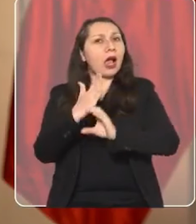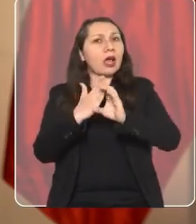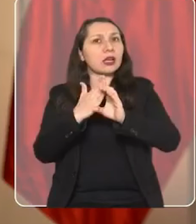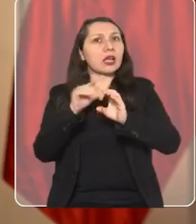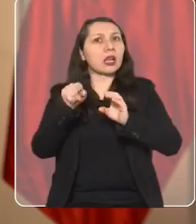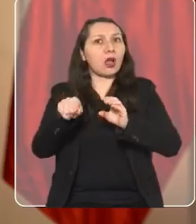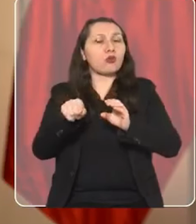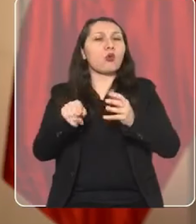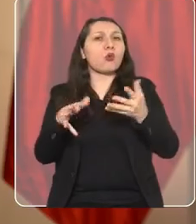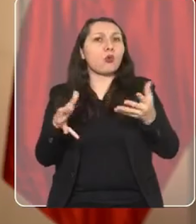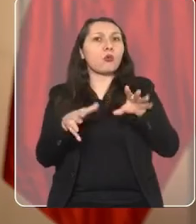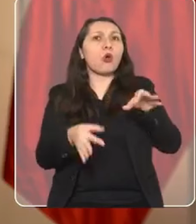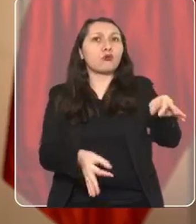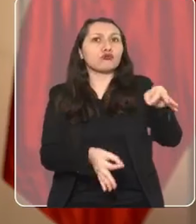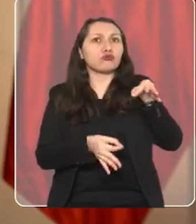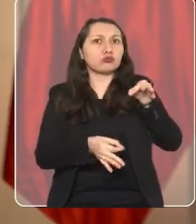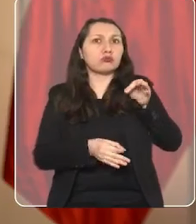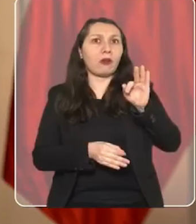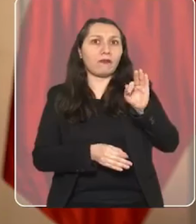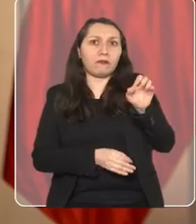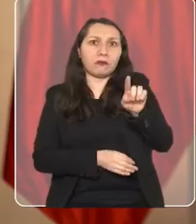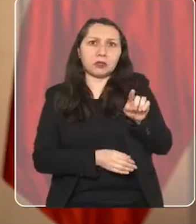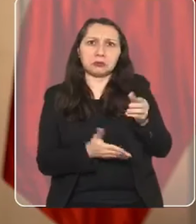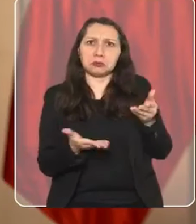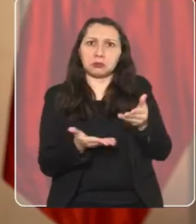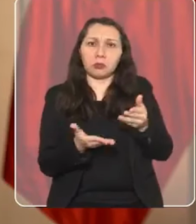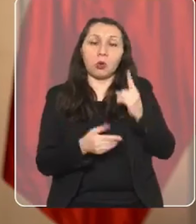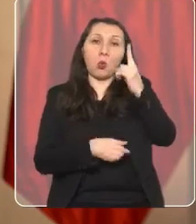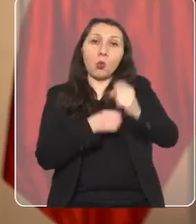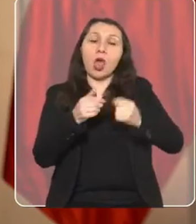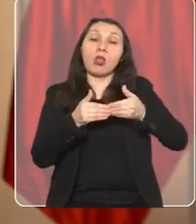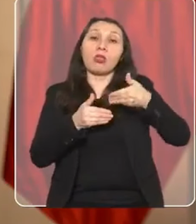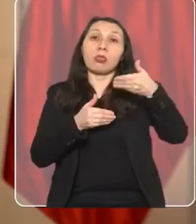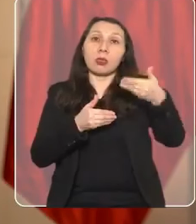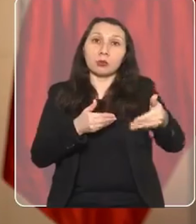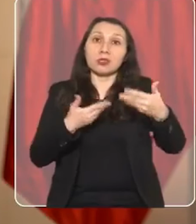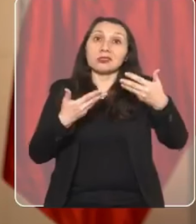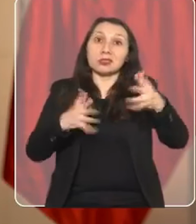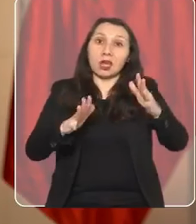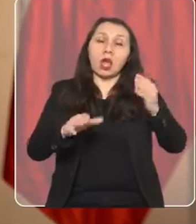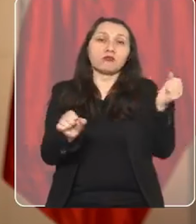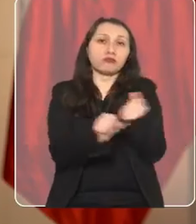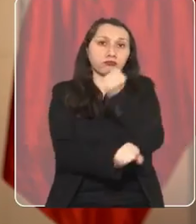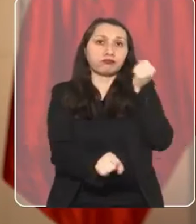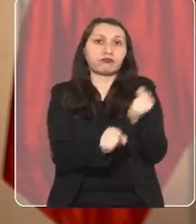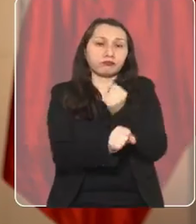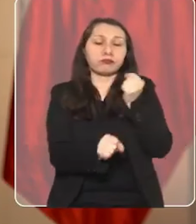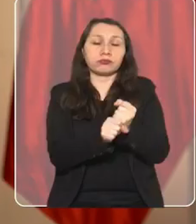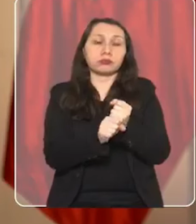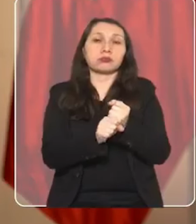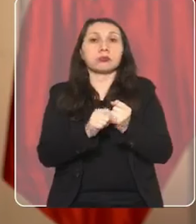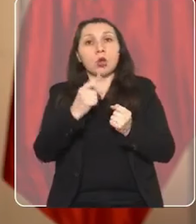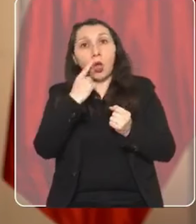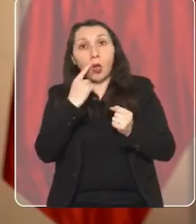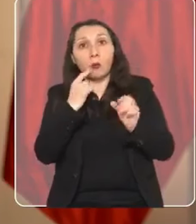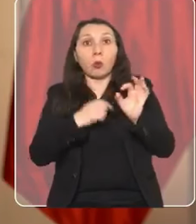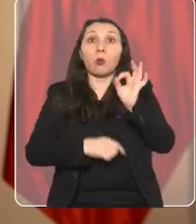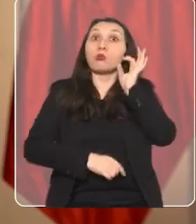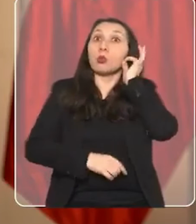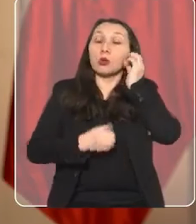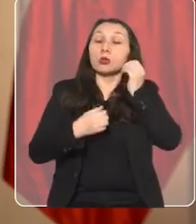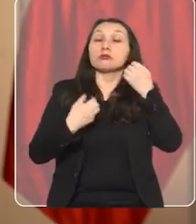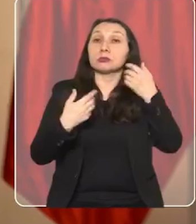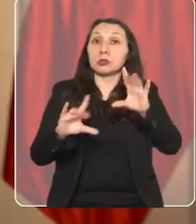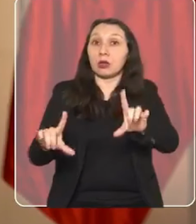de quienes utilicen este instrumento un año después de incorporados al mundo laboral la o el beneficiario